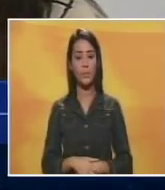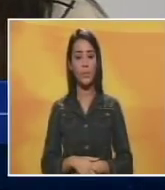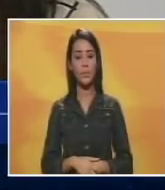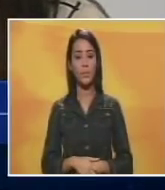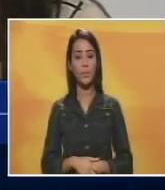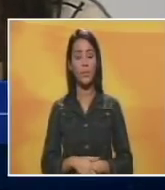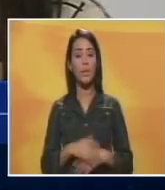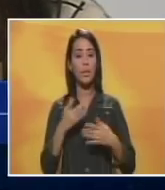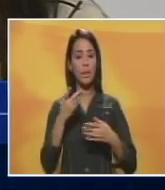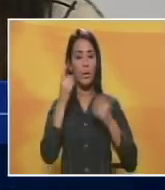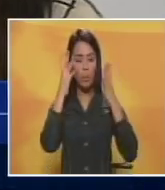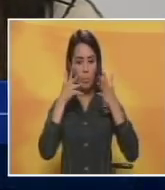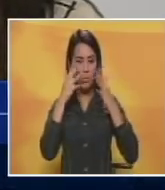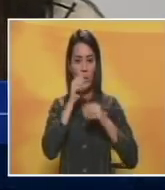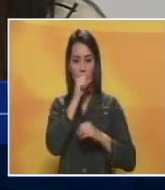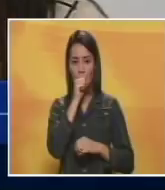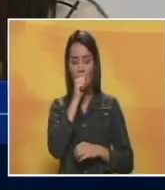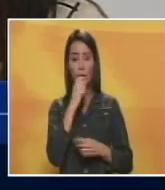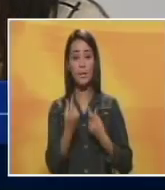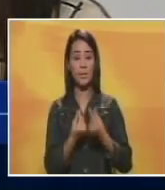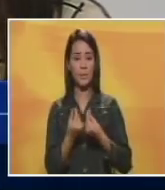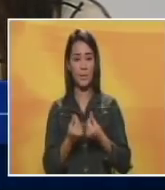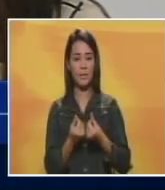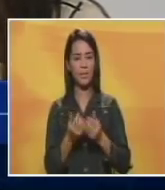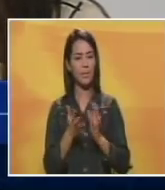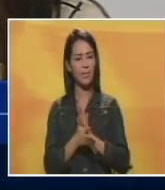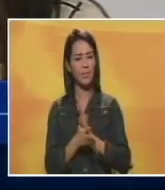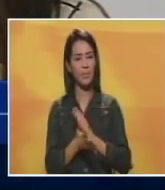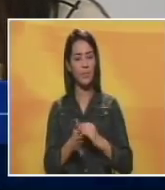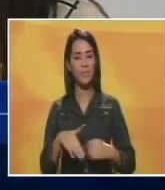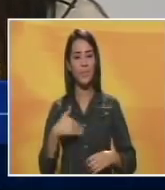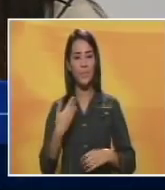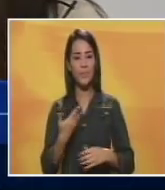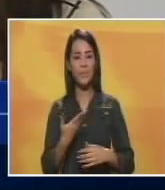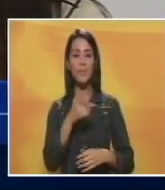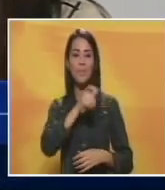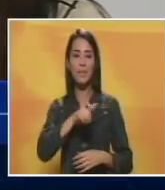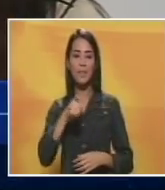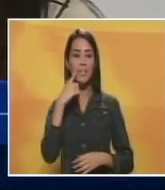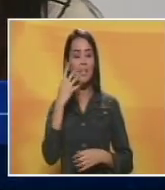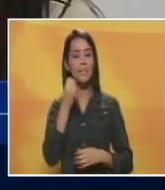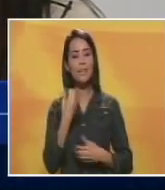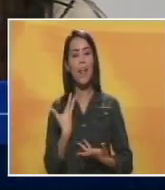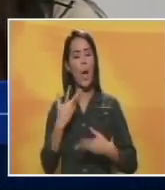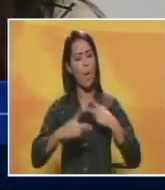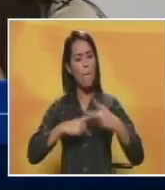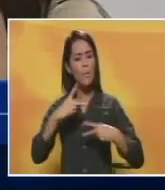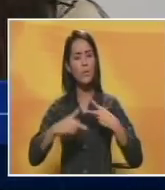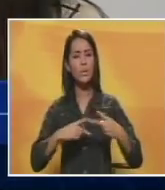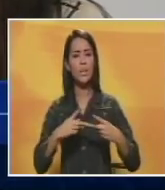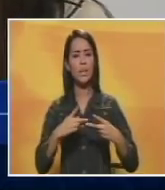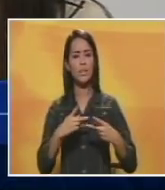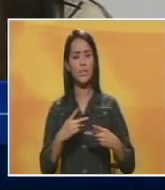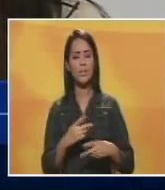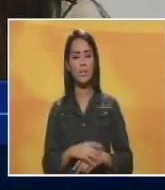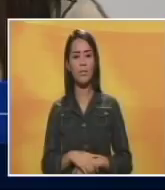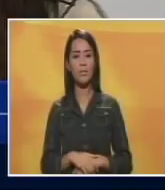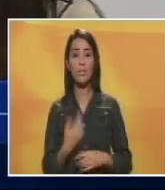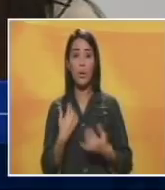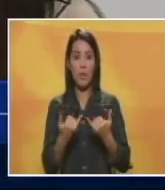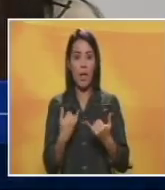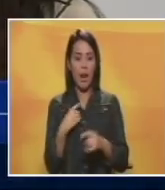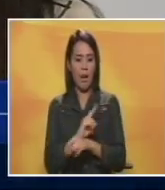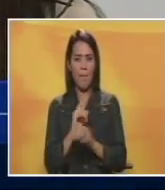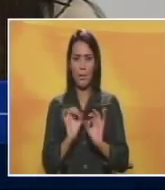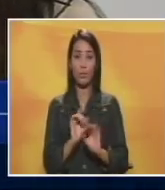del sector financiero permite a estos emprendedores entender que es un proceso que no se genera de manera instantánea, sino es